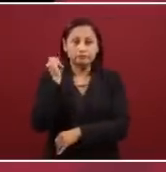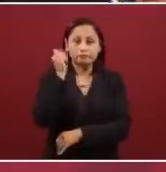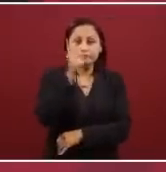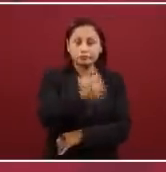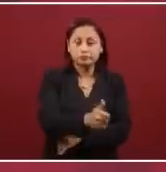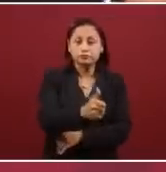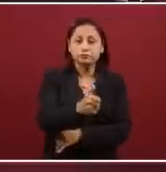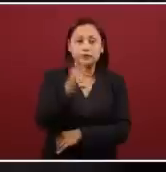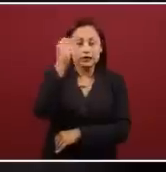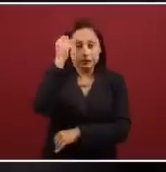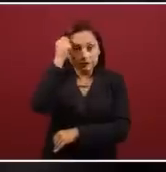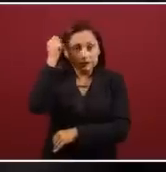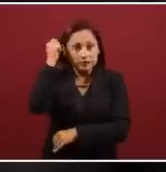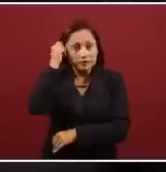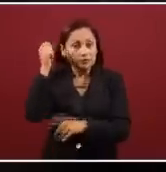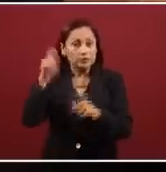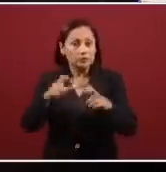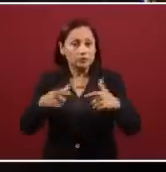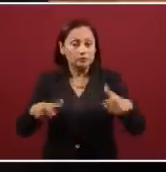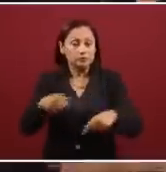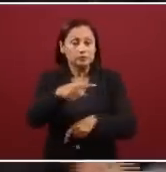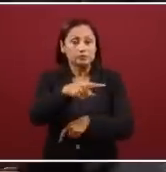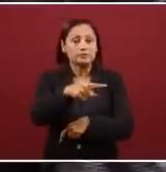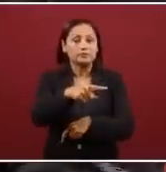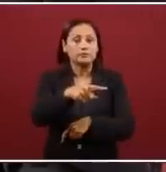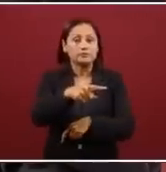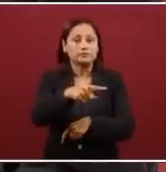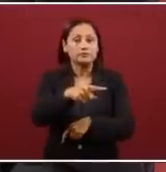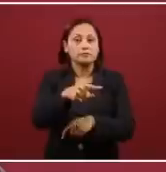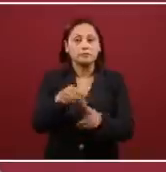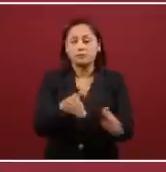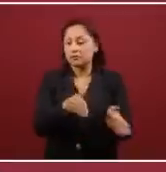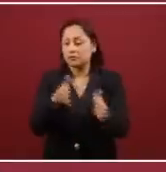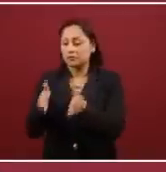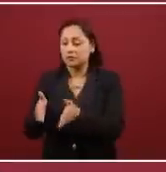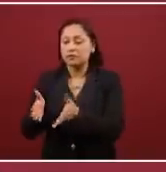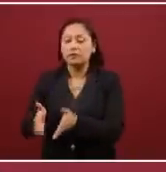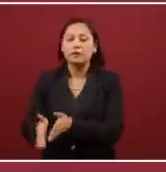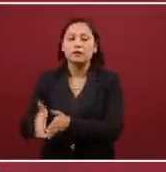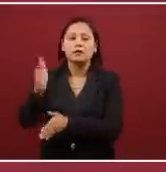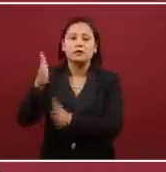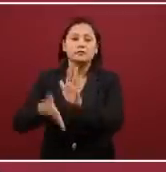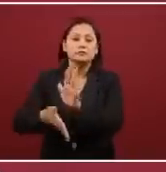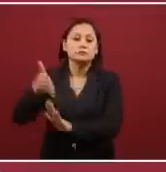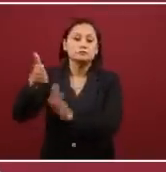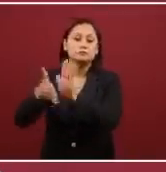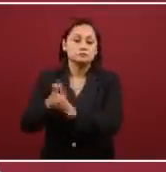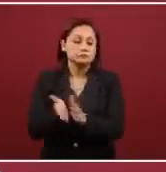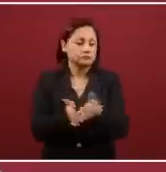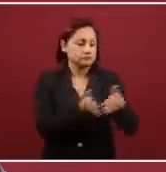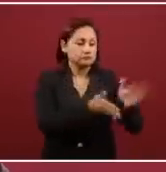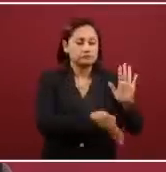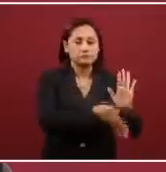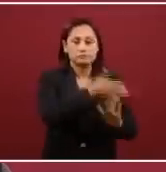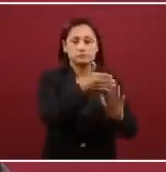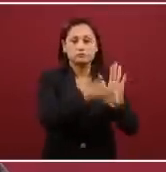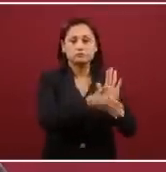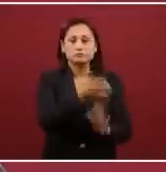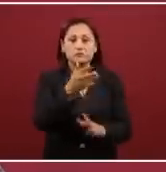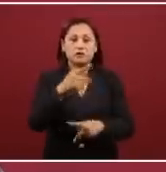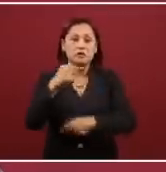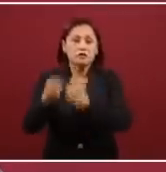centros comerciales, un Santa Fe.